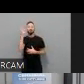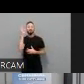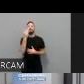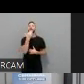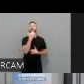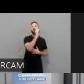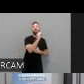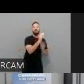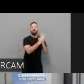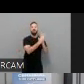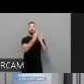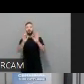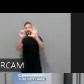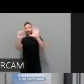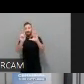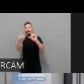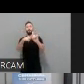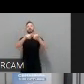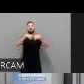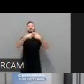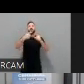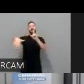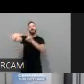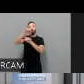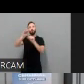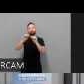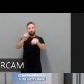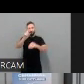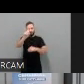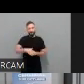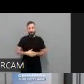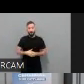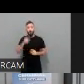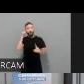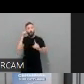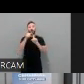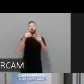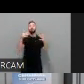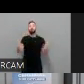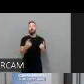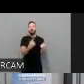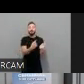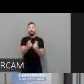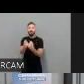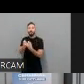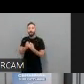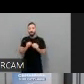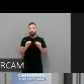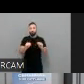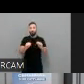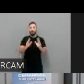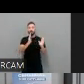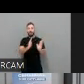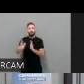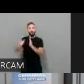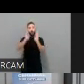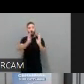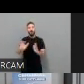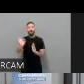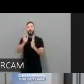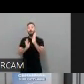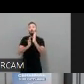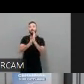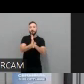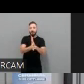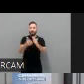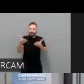entorno. El objetivo es dar respuesta lo más pronto posible a las necesidades transitorias o permanentes. Y para nosotras también siempre es